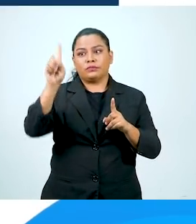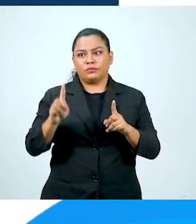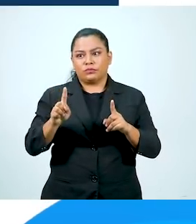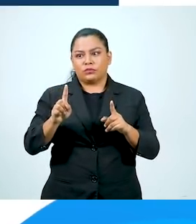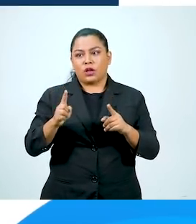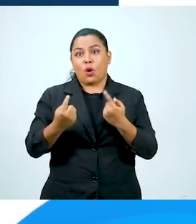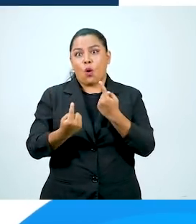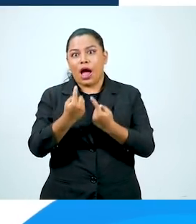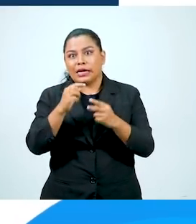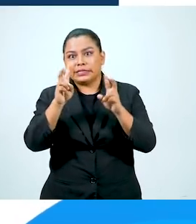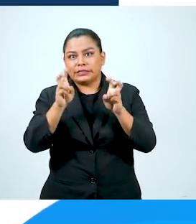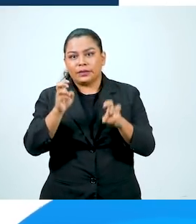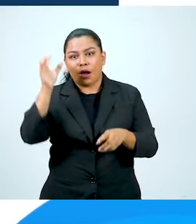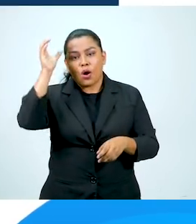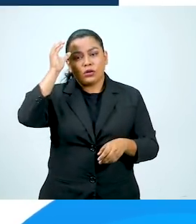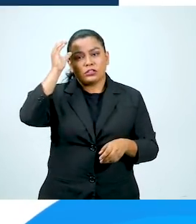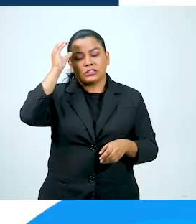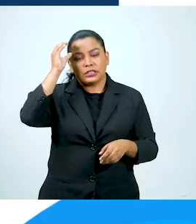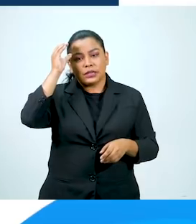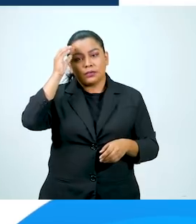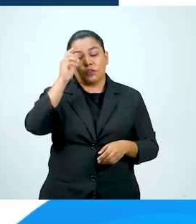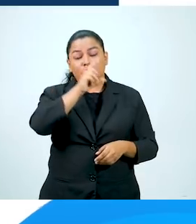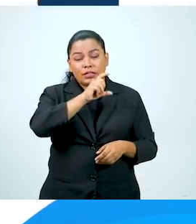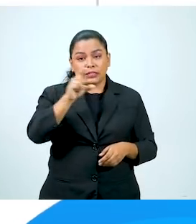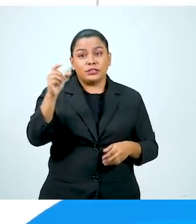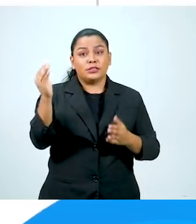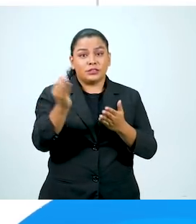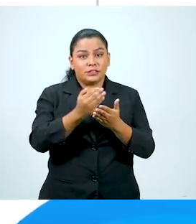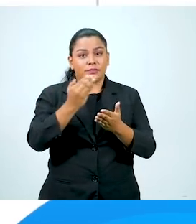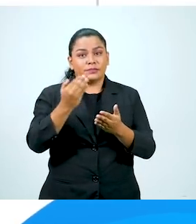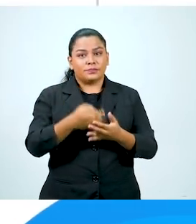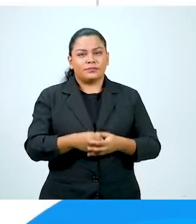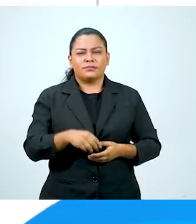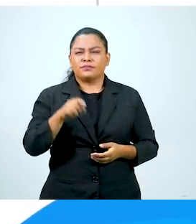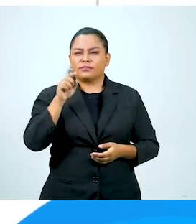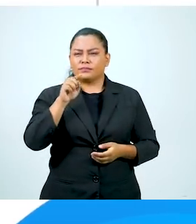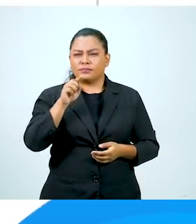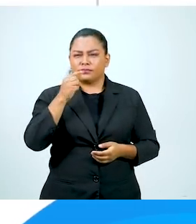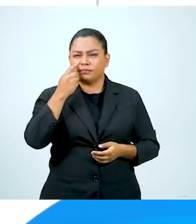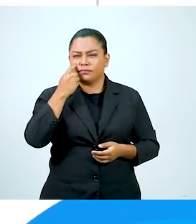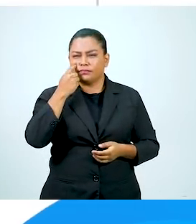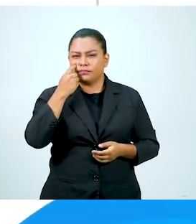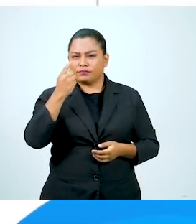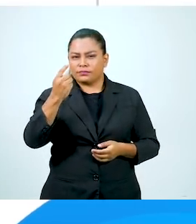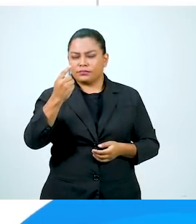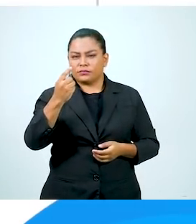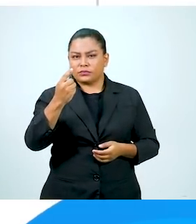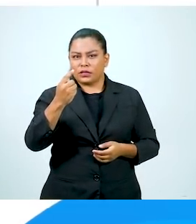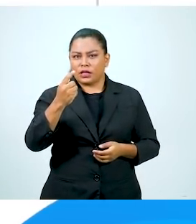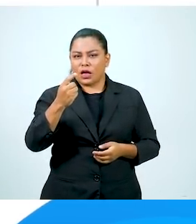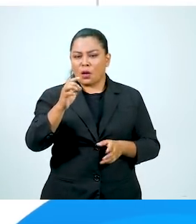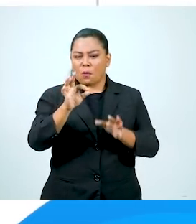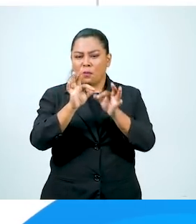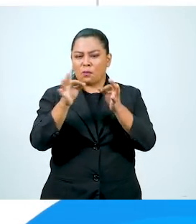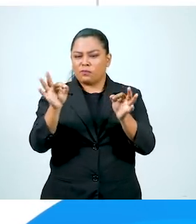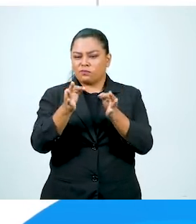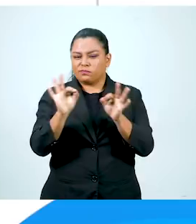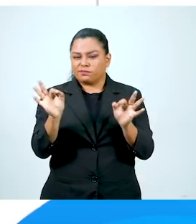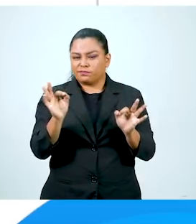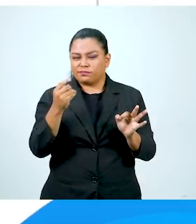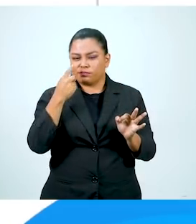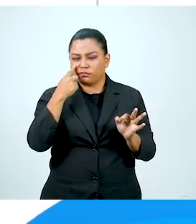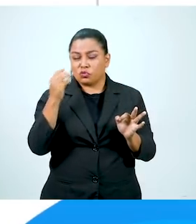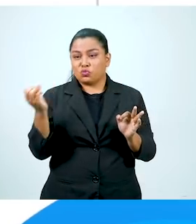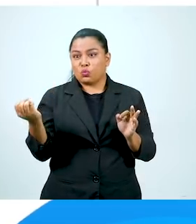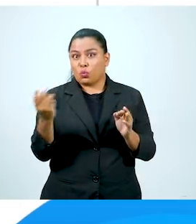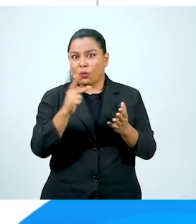contenidos conceptuales correspondientes a la semana en estudio. En este apartado se encuentran enunciados como aparecen